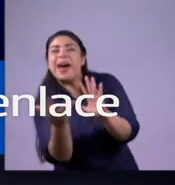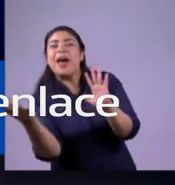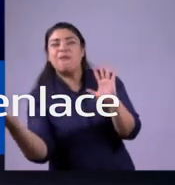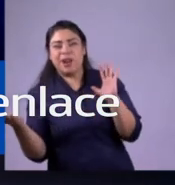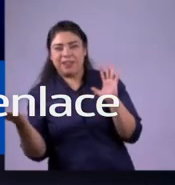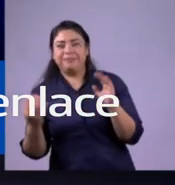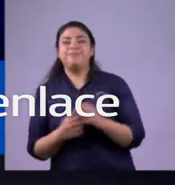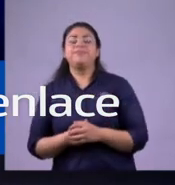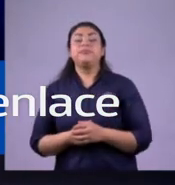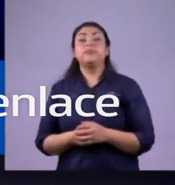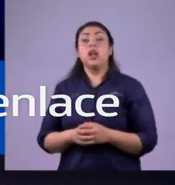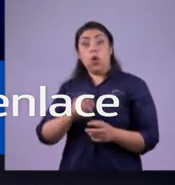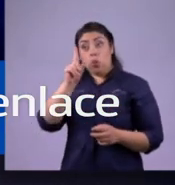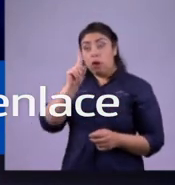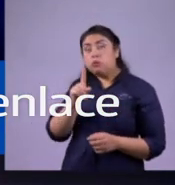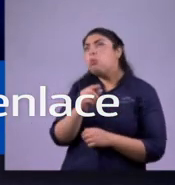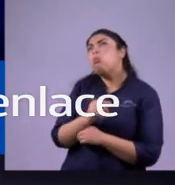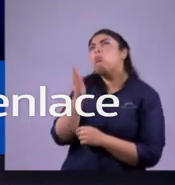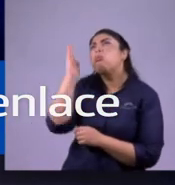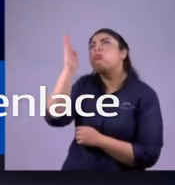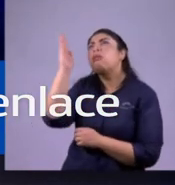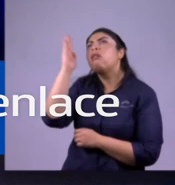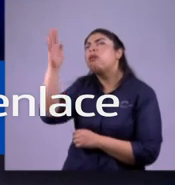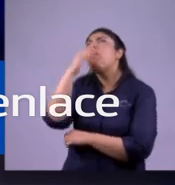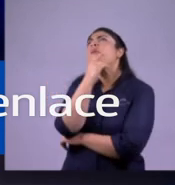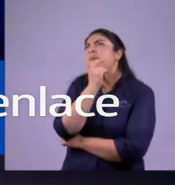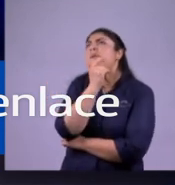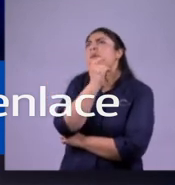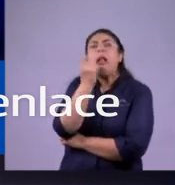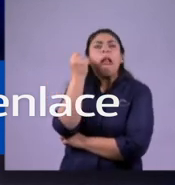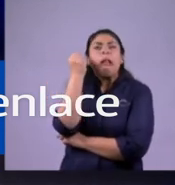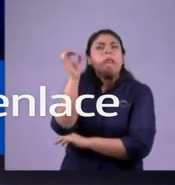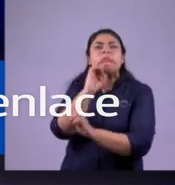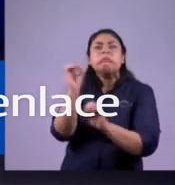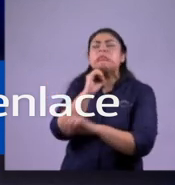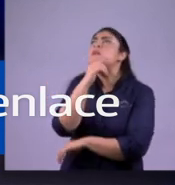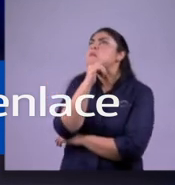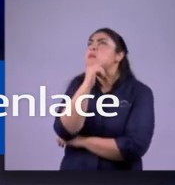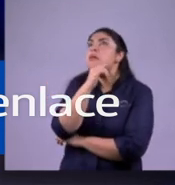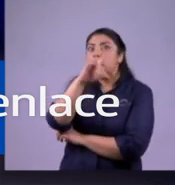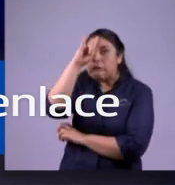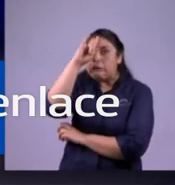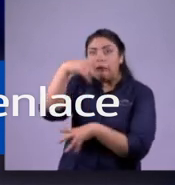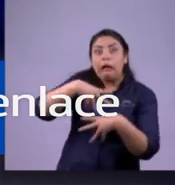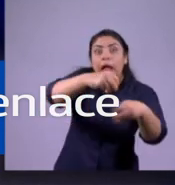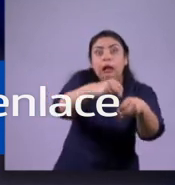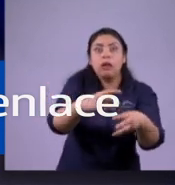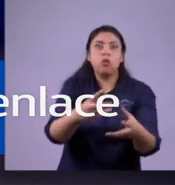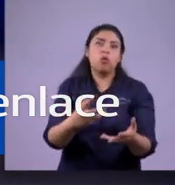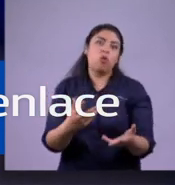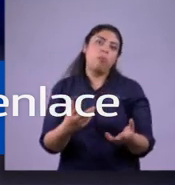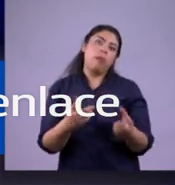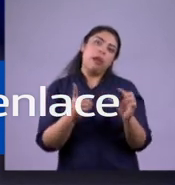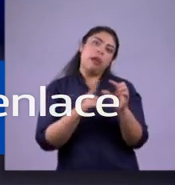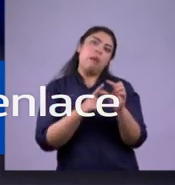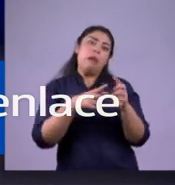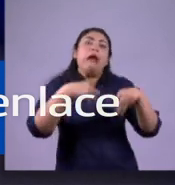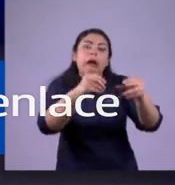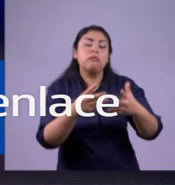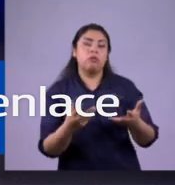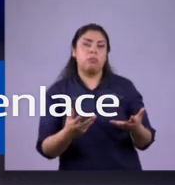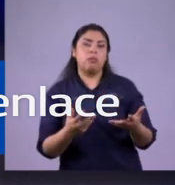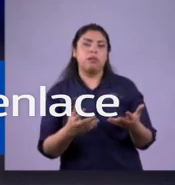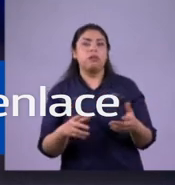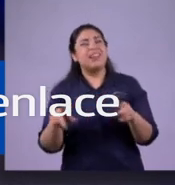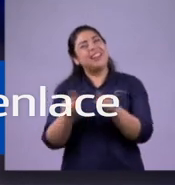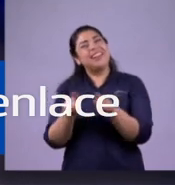del reino y no le entiende bien el malo y arrebata lo que fue sembrado en su corazón este es el que fue sembrado junto al